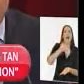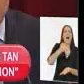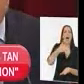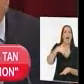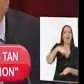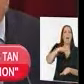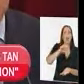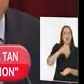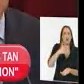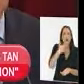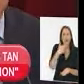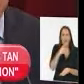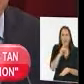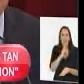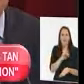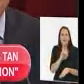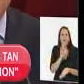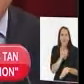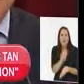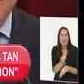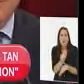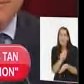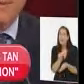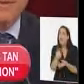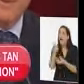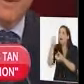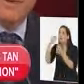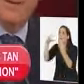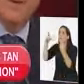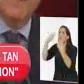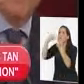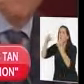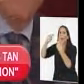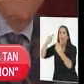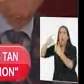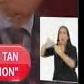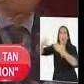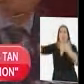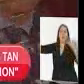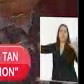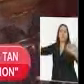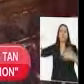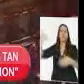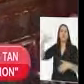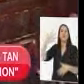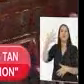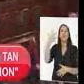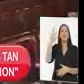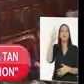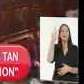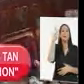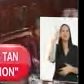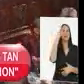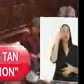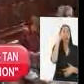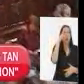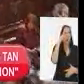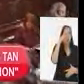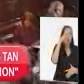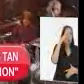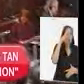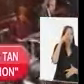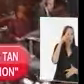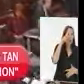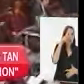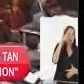te parás vos? Porque, a ver, yo recuerdo que cuando el kirchnerismo le marcaba la cancha a Scioli en la gobernación, fueron muchos los días que los